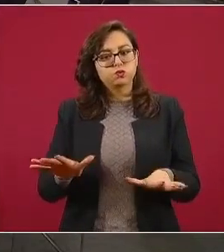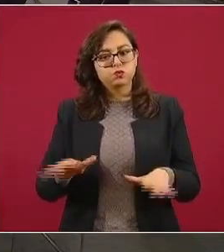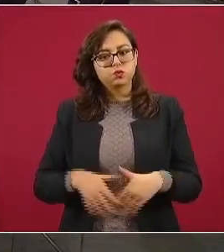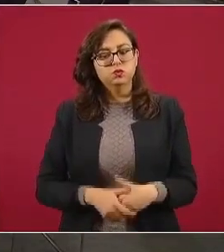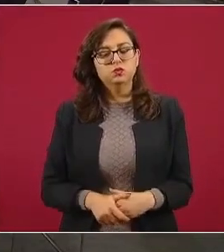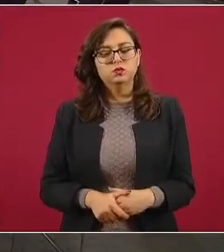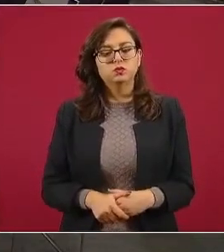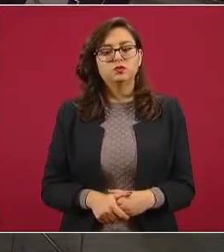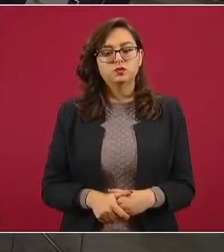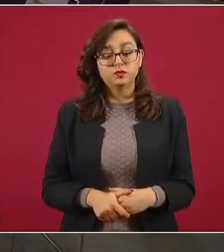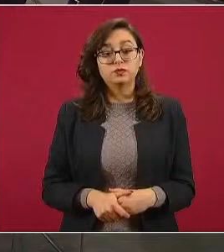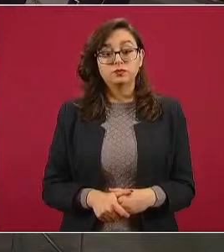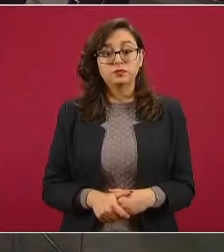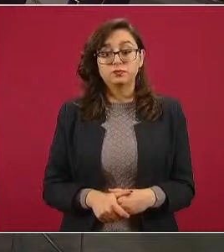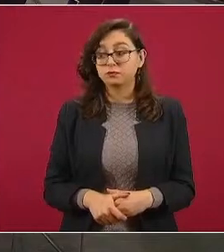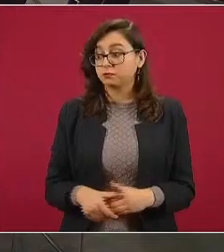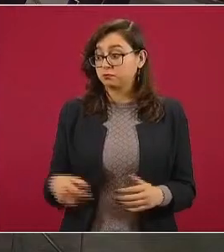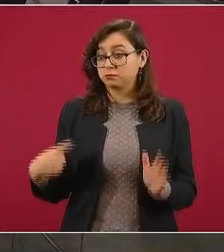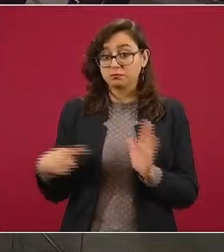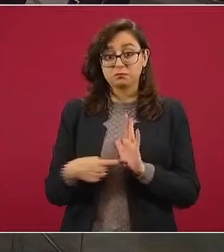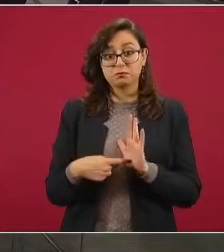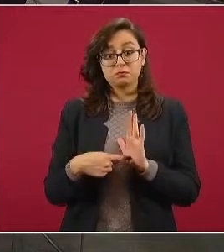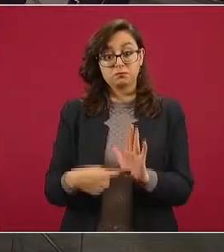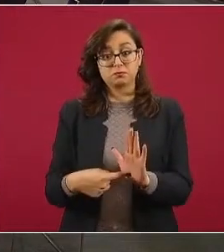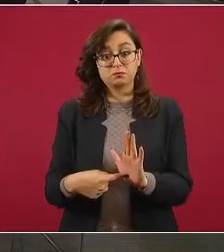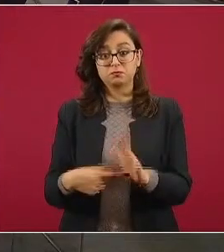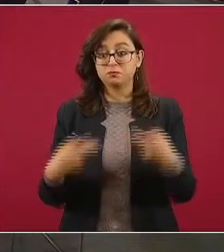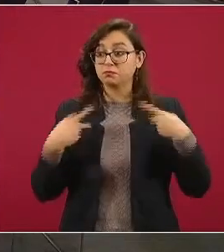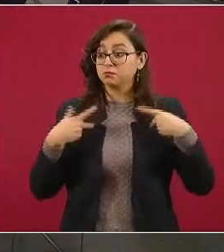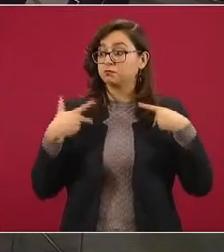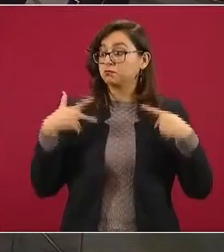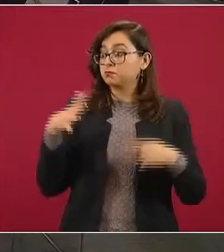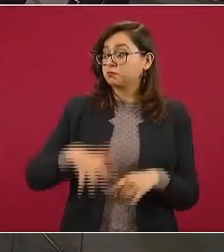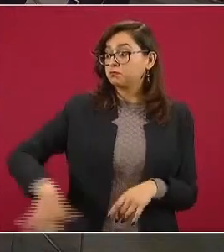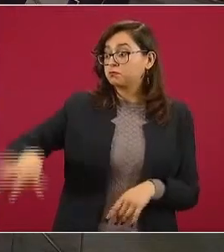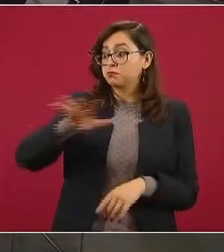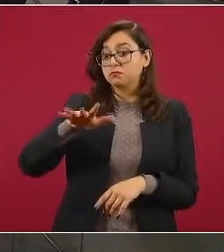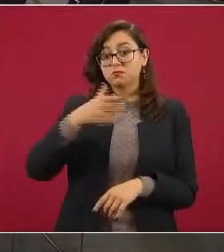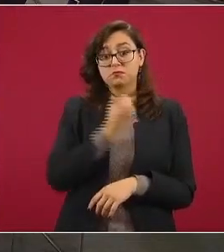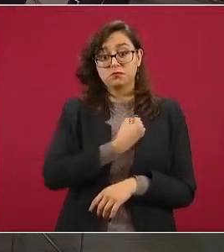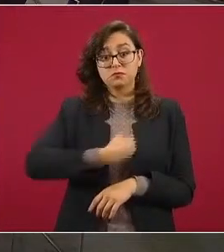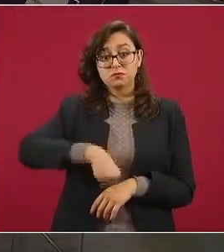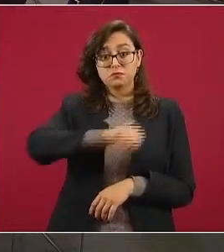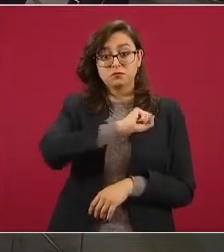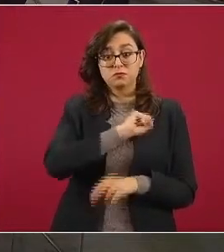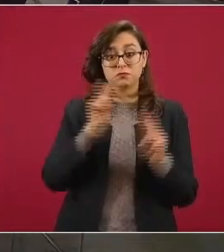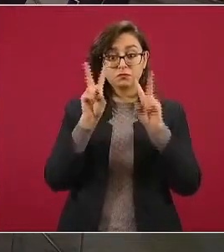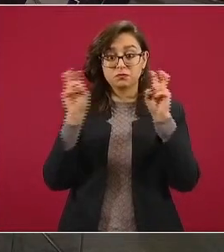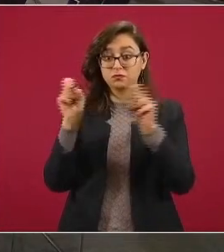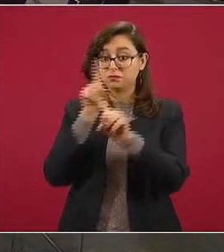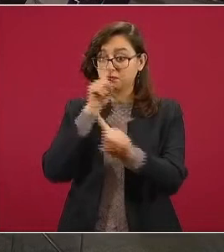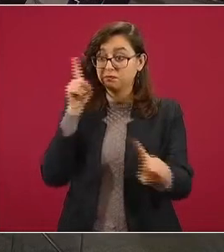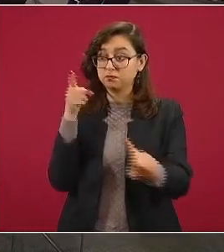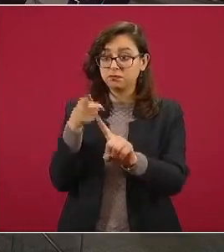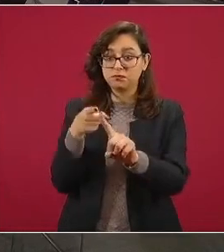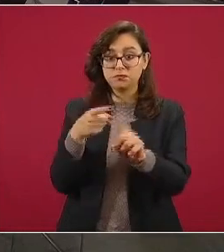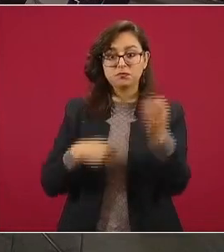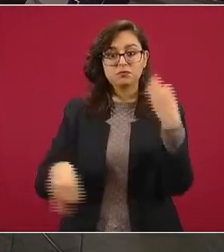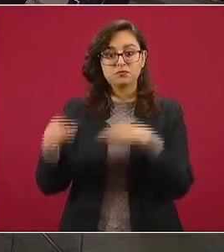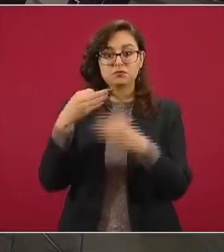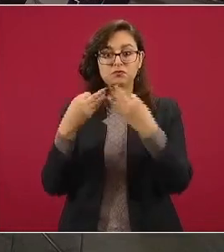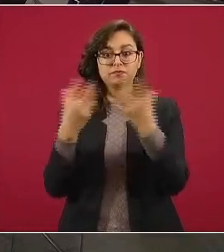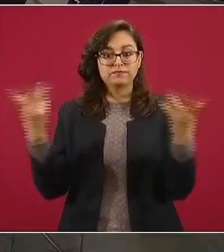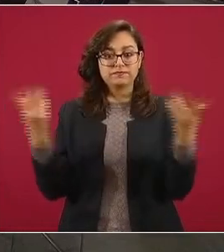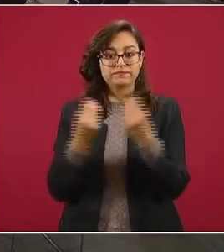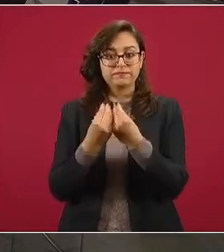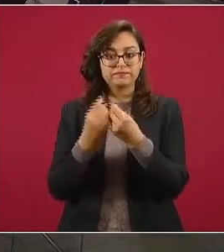se ha destacado. Cuando se trata de la salud del pueblo, todos juntos, unidos,